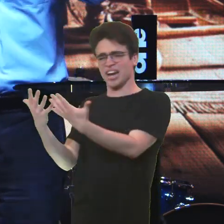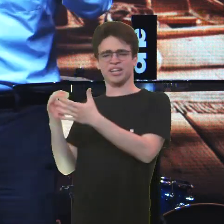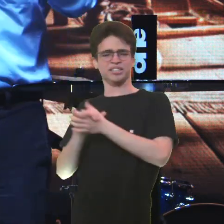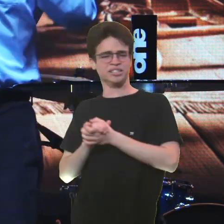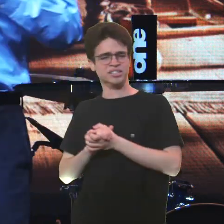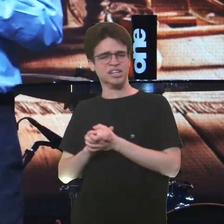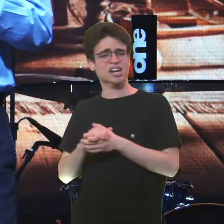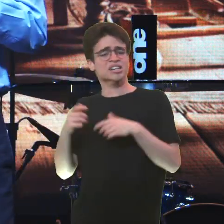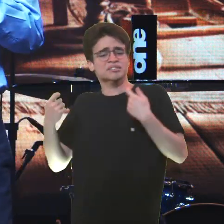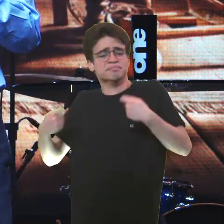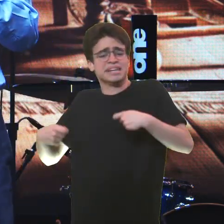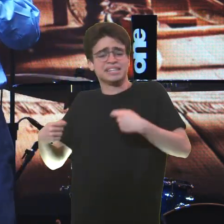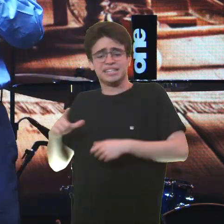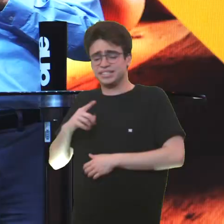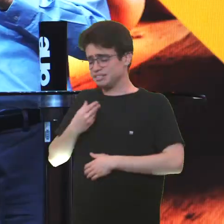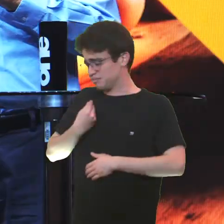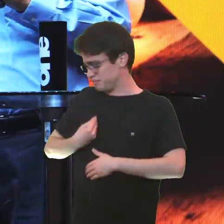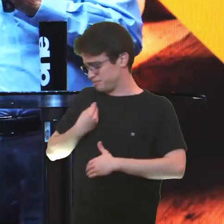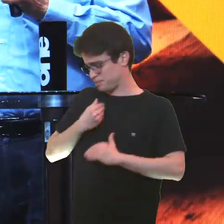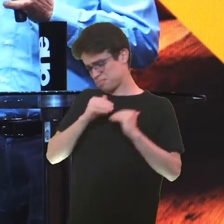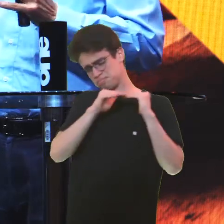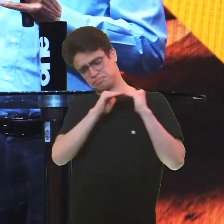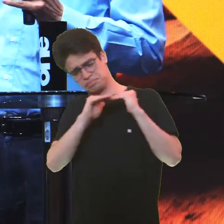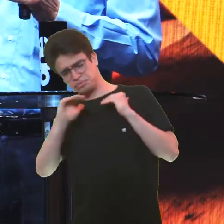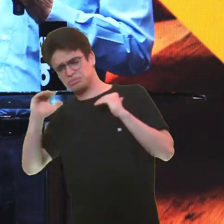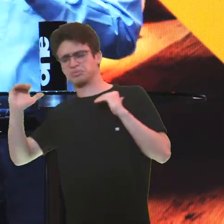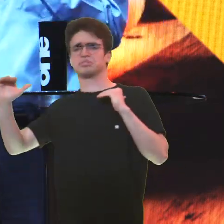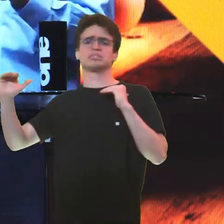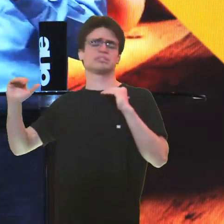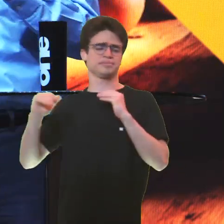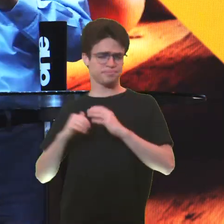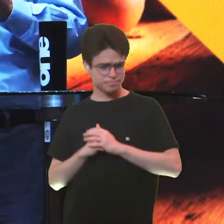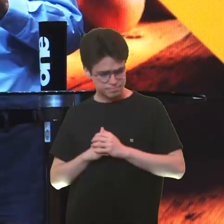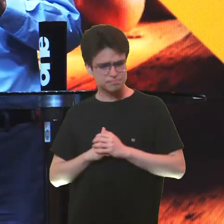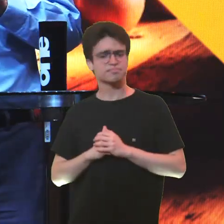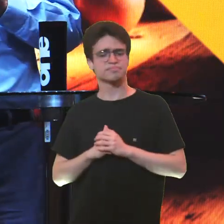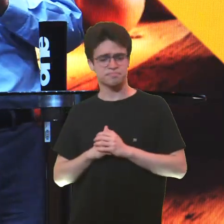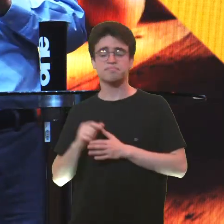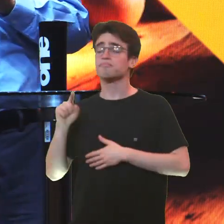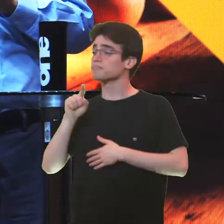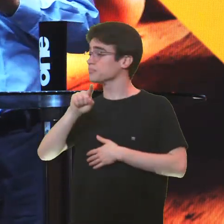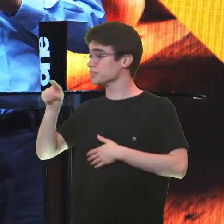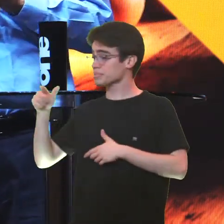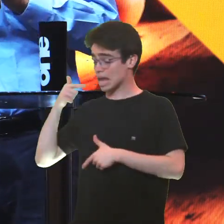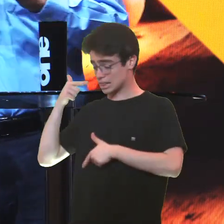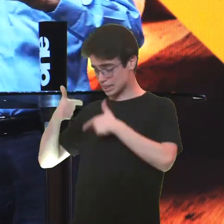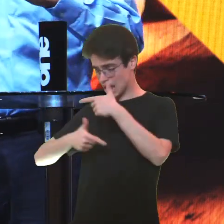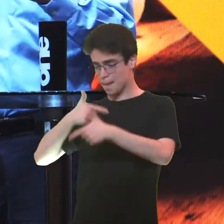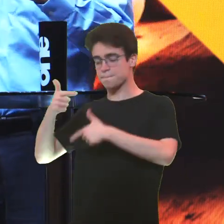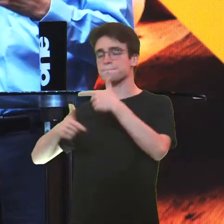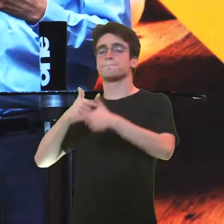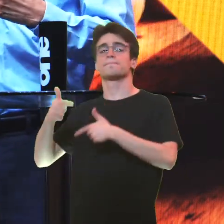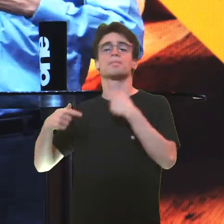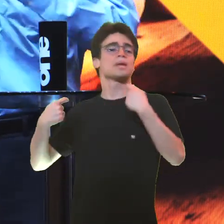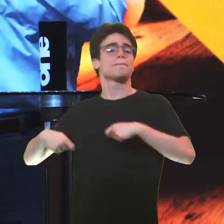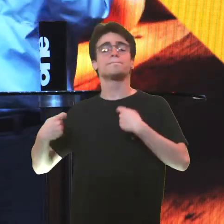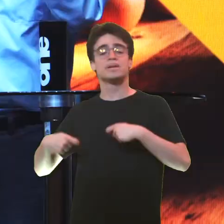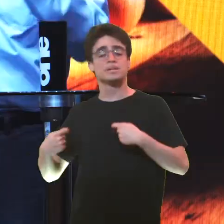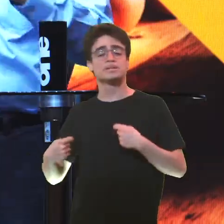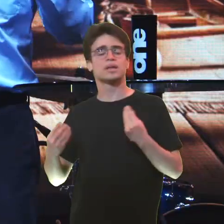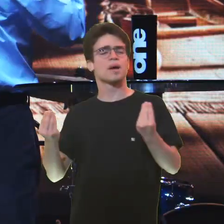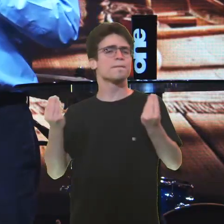tener plenitud de vida. Deveria ter plenitude de vida. Debían trabajar Deveriam trabalhar para que la ciudad